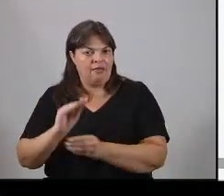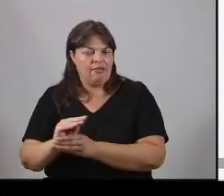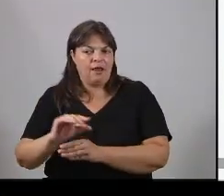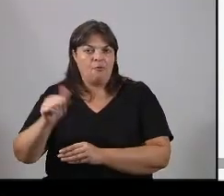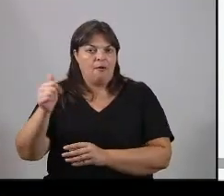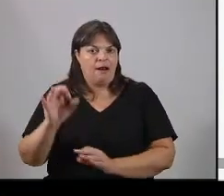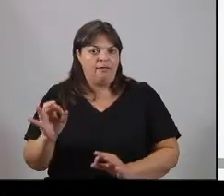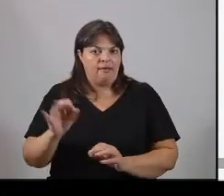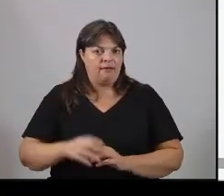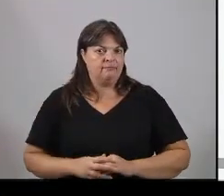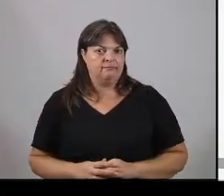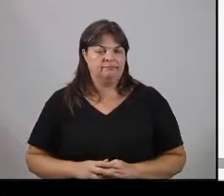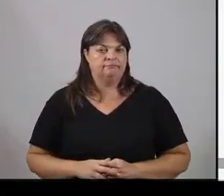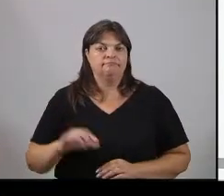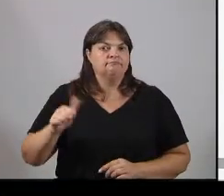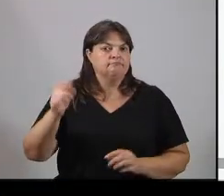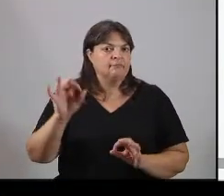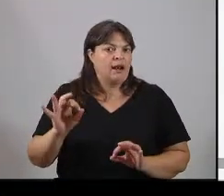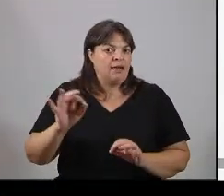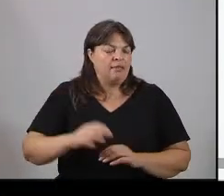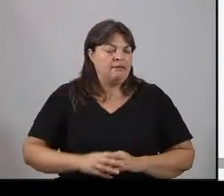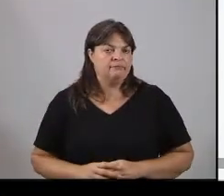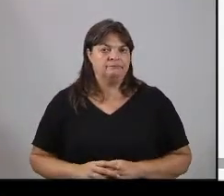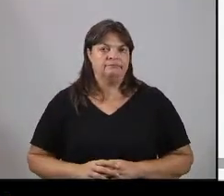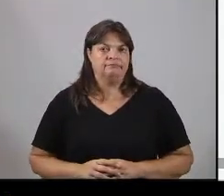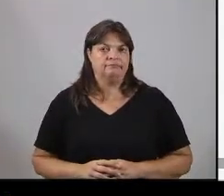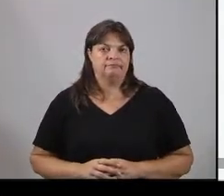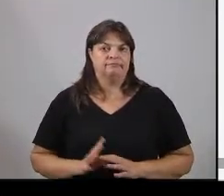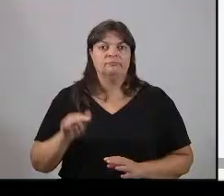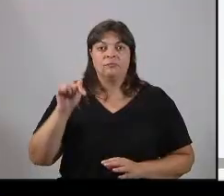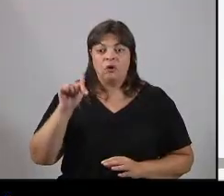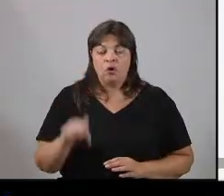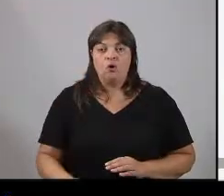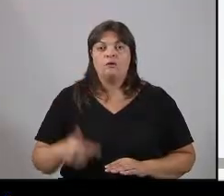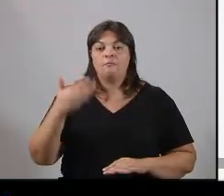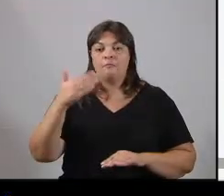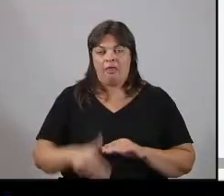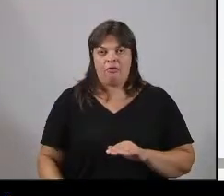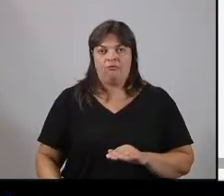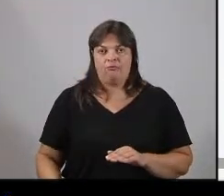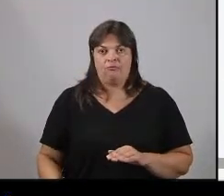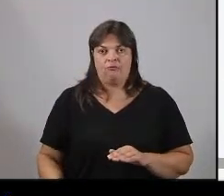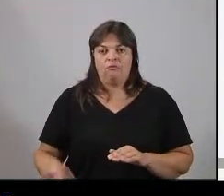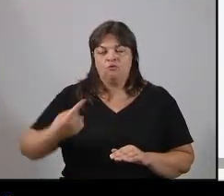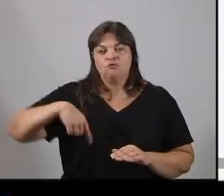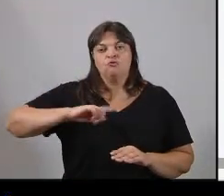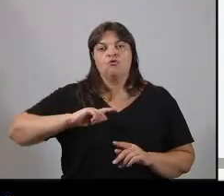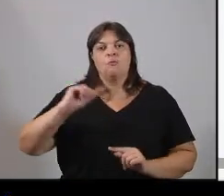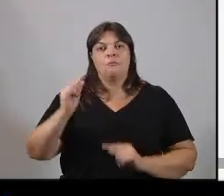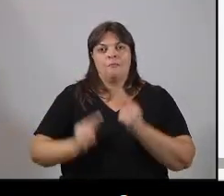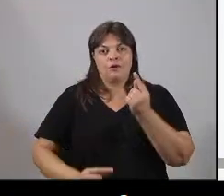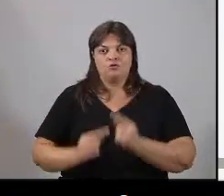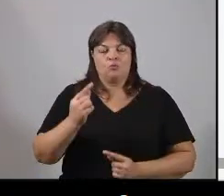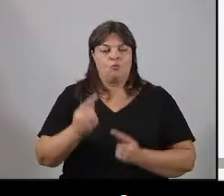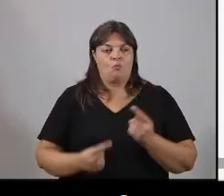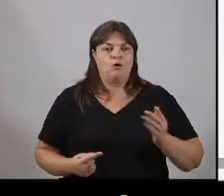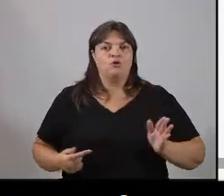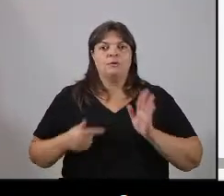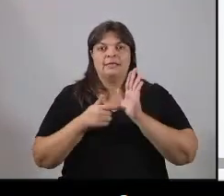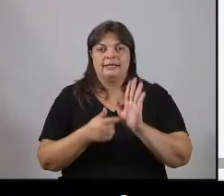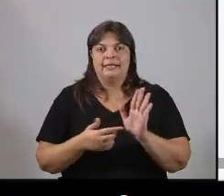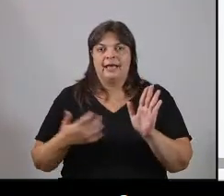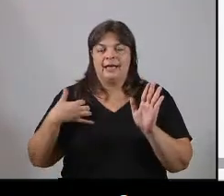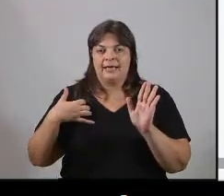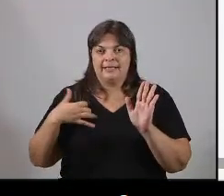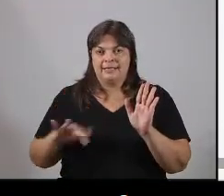nada. No se ha aprobado nada, es que hoy cumple el plazo para que tuviéramos los presupuestos presentados por parte